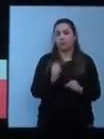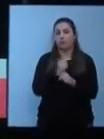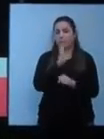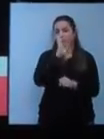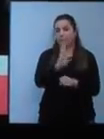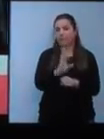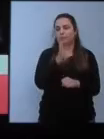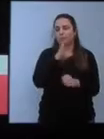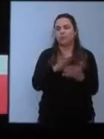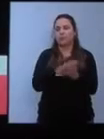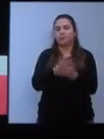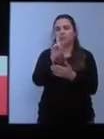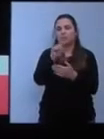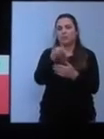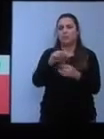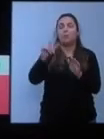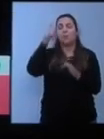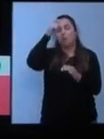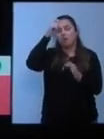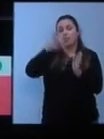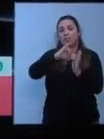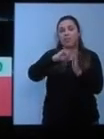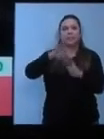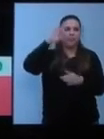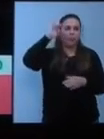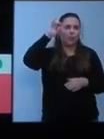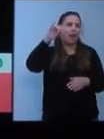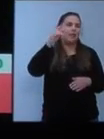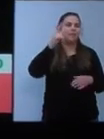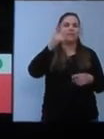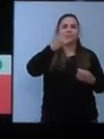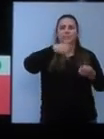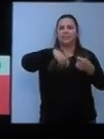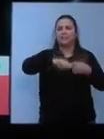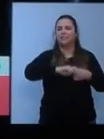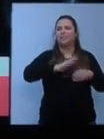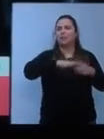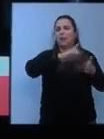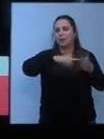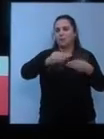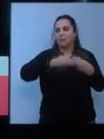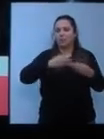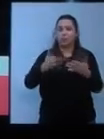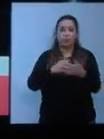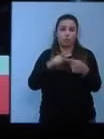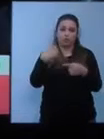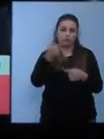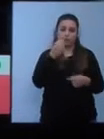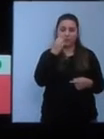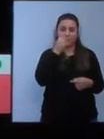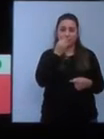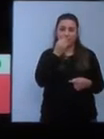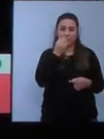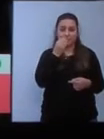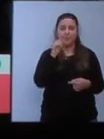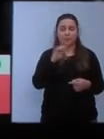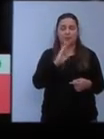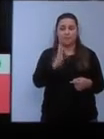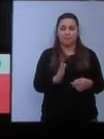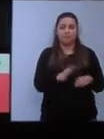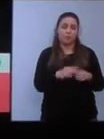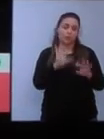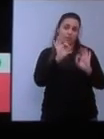no hablamos de los pueblos de la comarca, alojamientos rurales, tiendas de alquiler de material, todo eso también repercute, son puestos indirectos a los que también les afecta esta